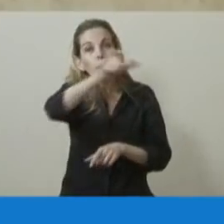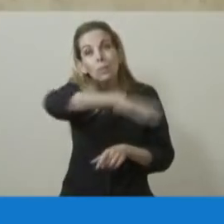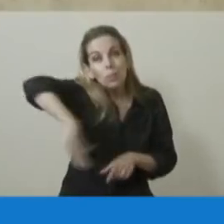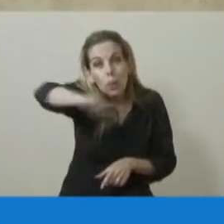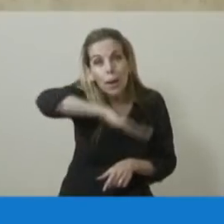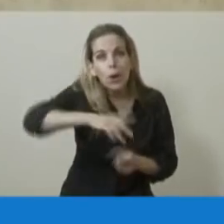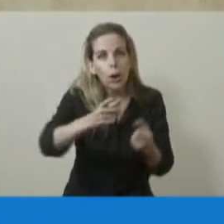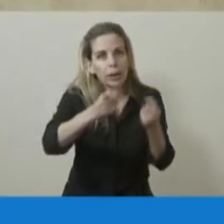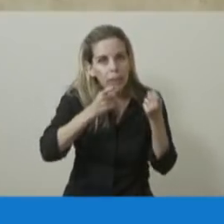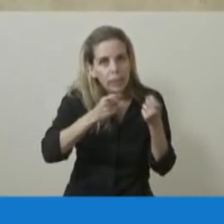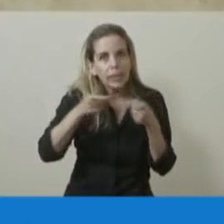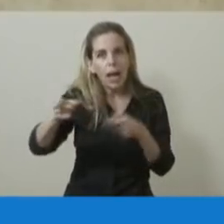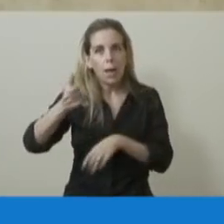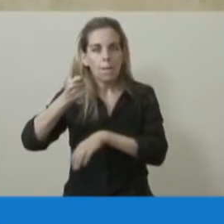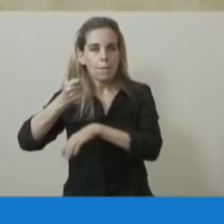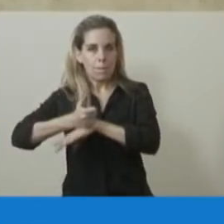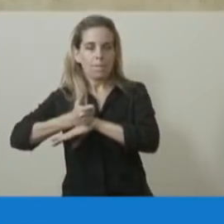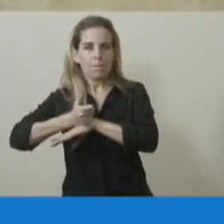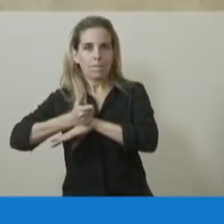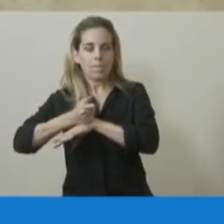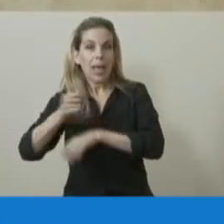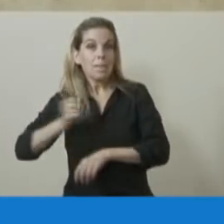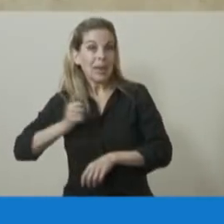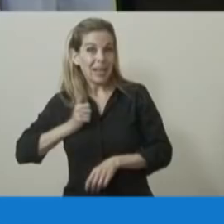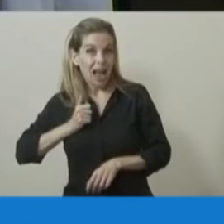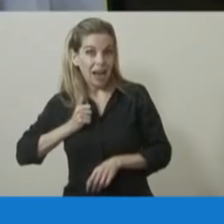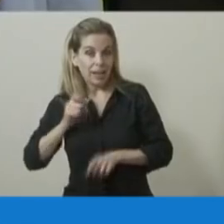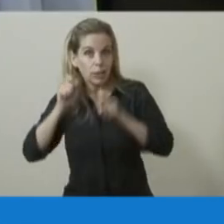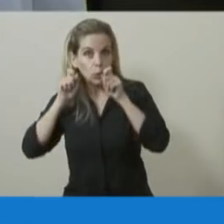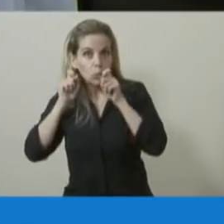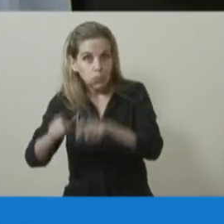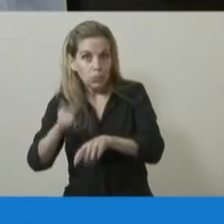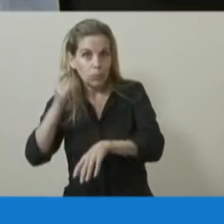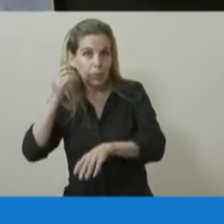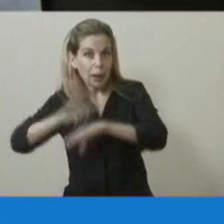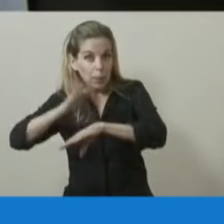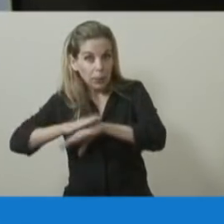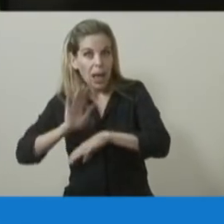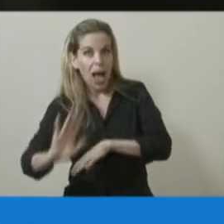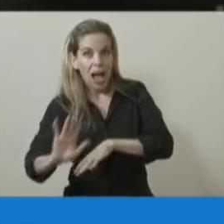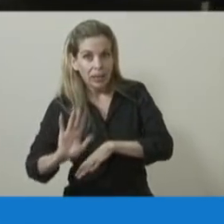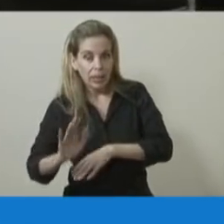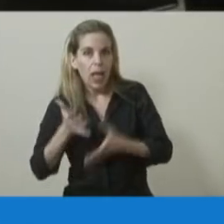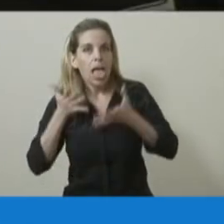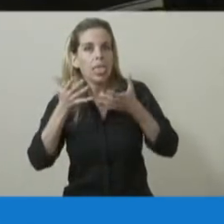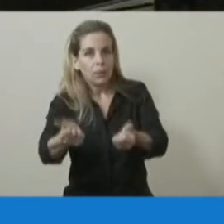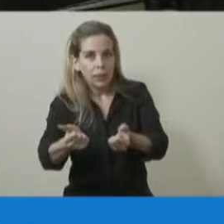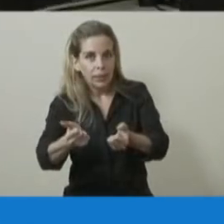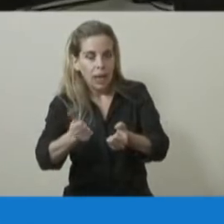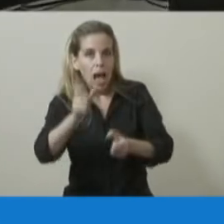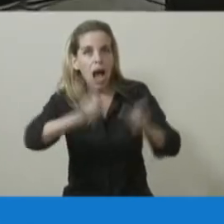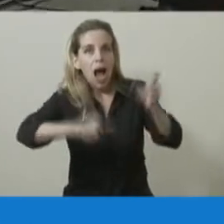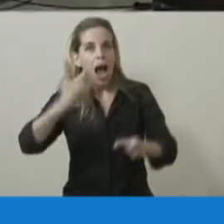porque finalmente esa es la tarea de los militares, siempre preservar la defensa de los